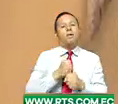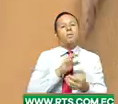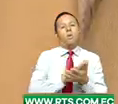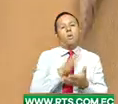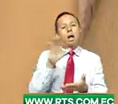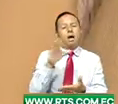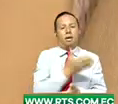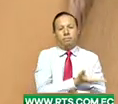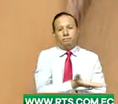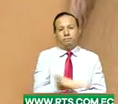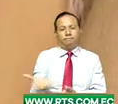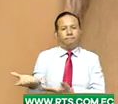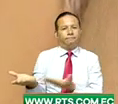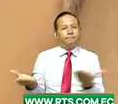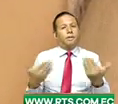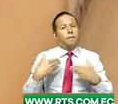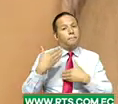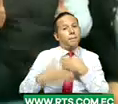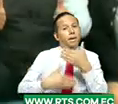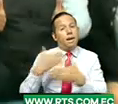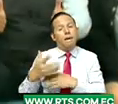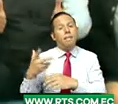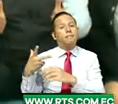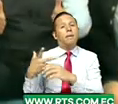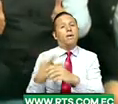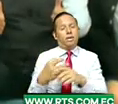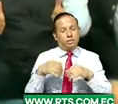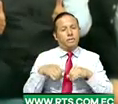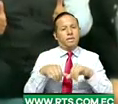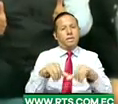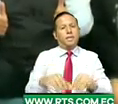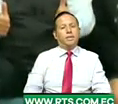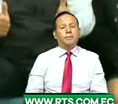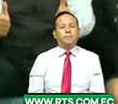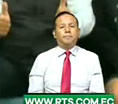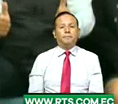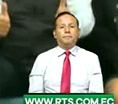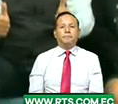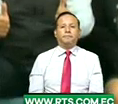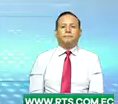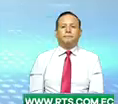con un plan de vacunación que avanza. Informó Priscila Cadena.